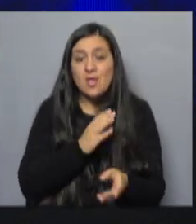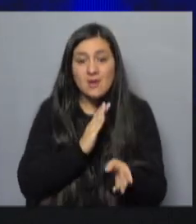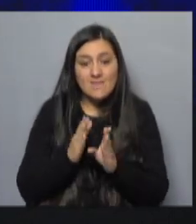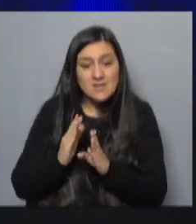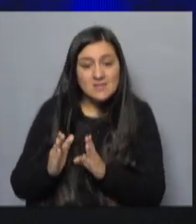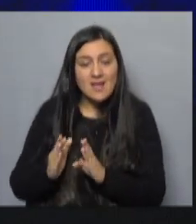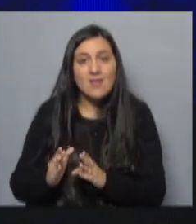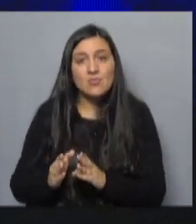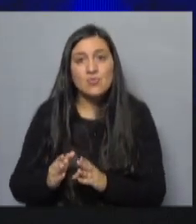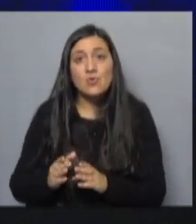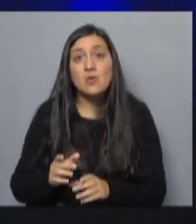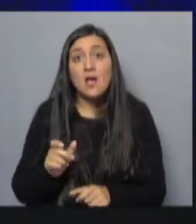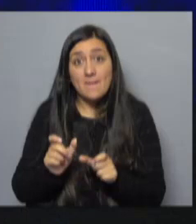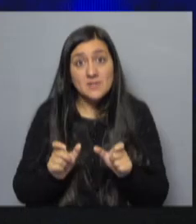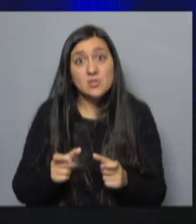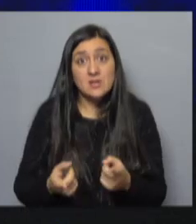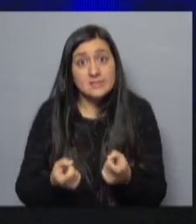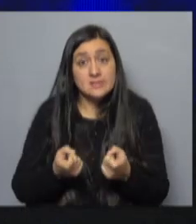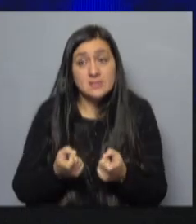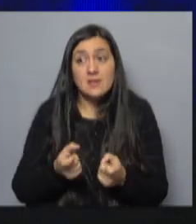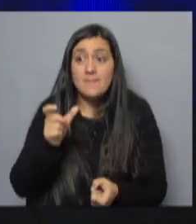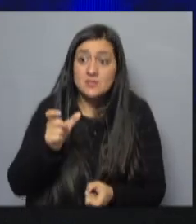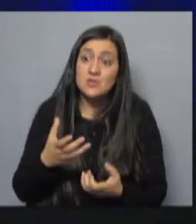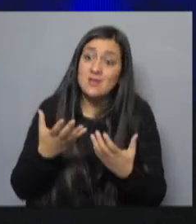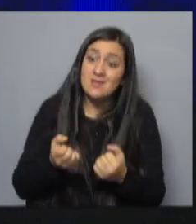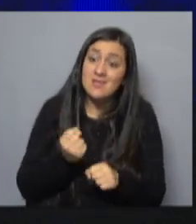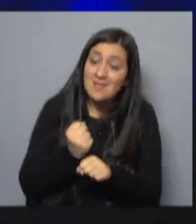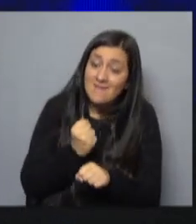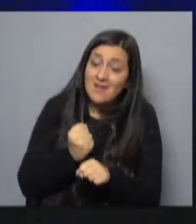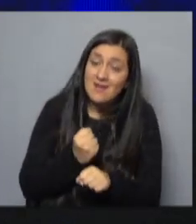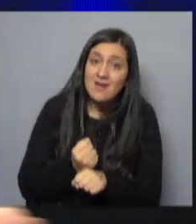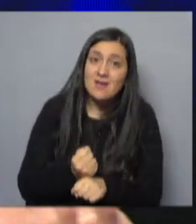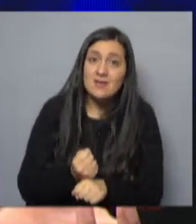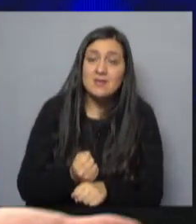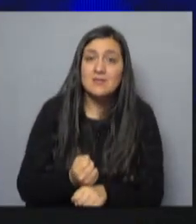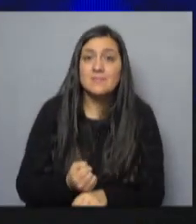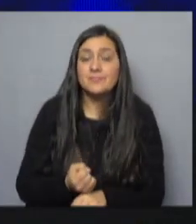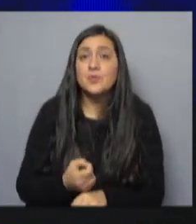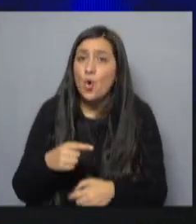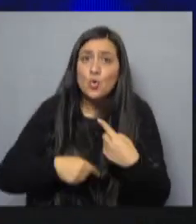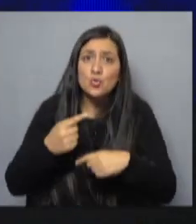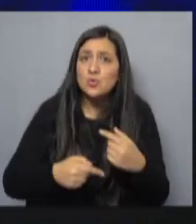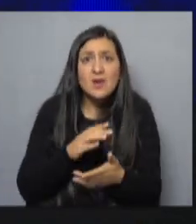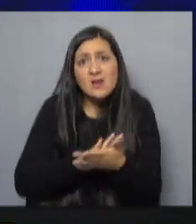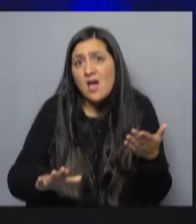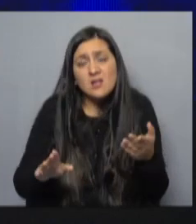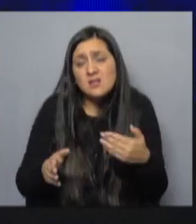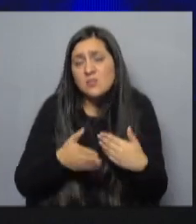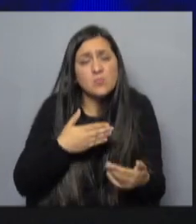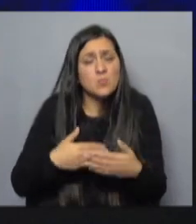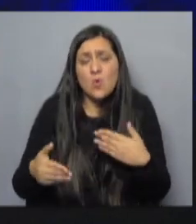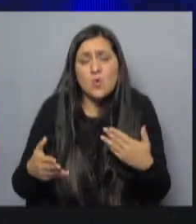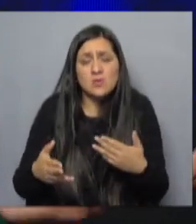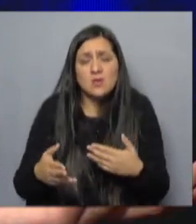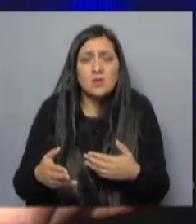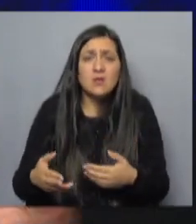a determinada población y una persona quiere ejercer su trabajo, o déjeme hacerlo honorariamente como estaba antes. Claro. De última, decime no